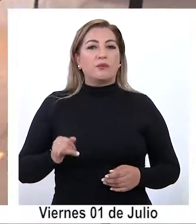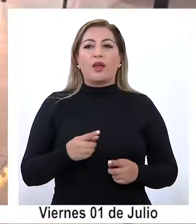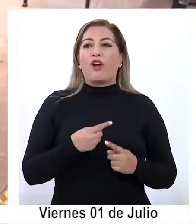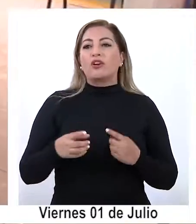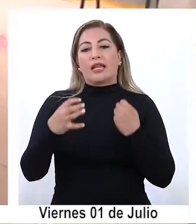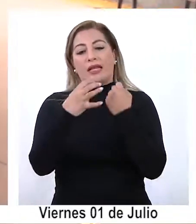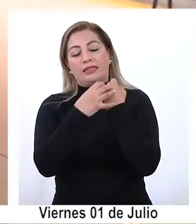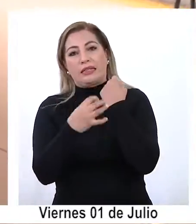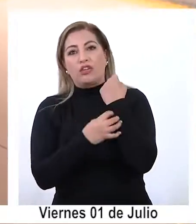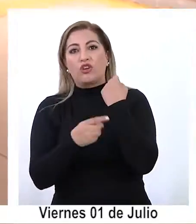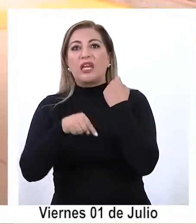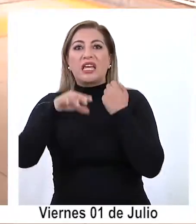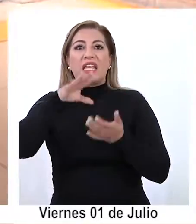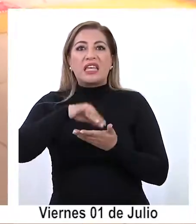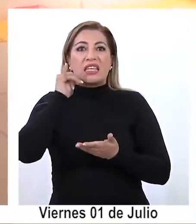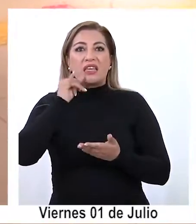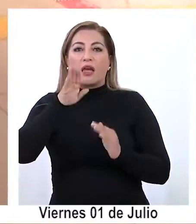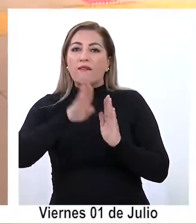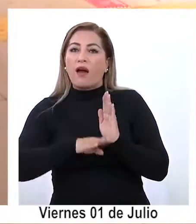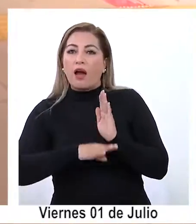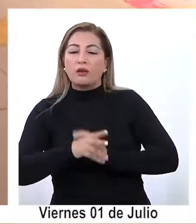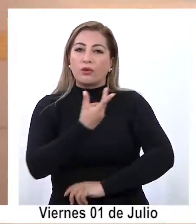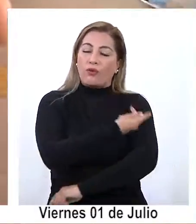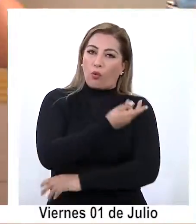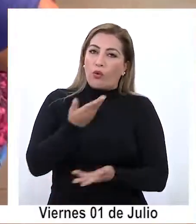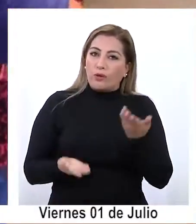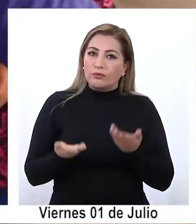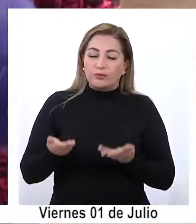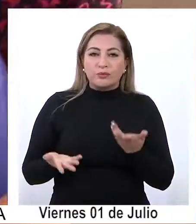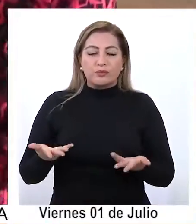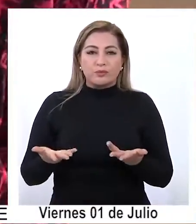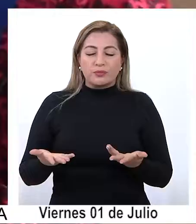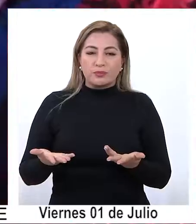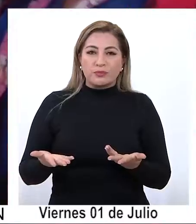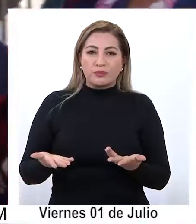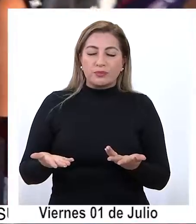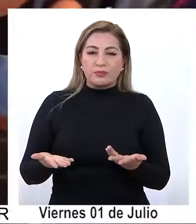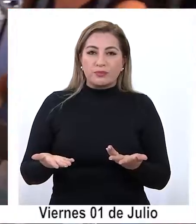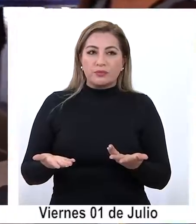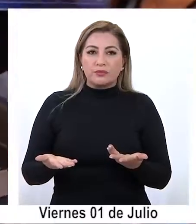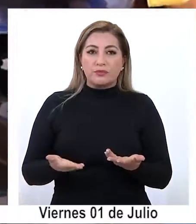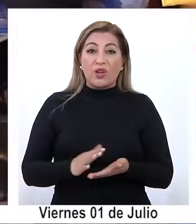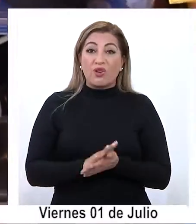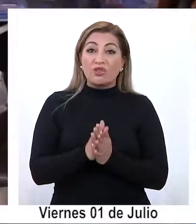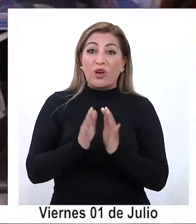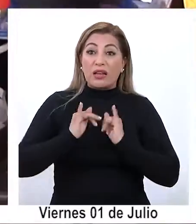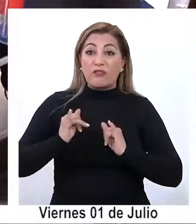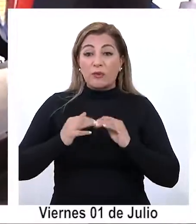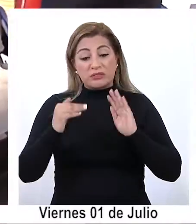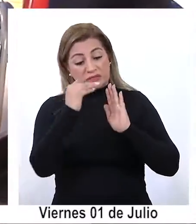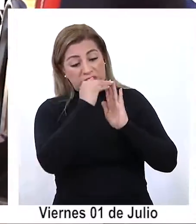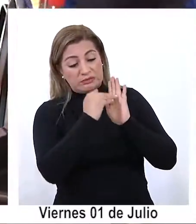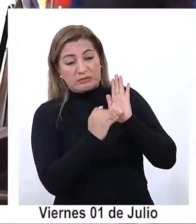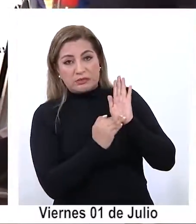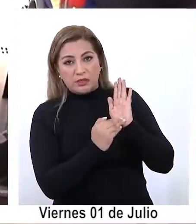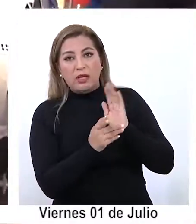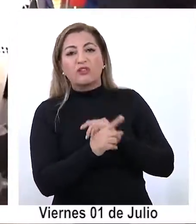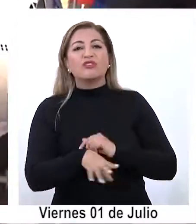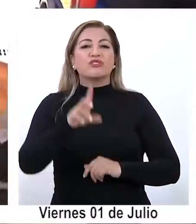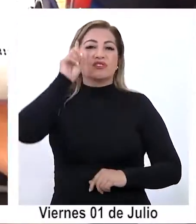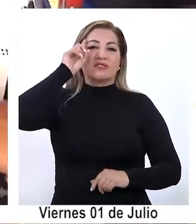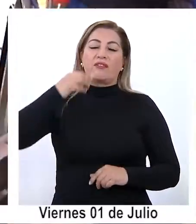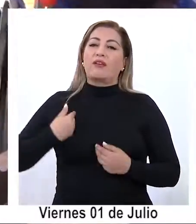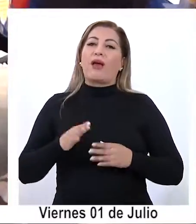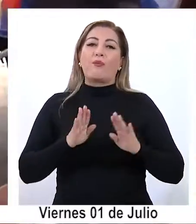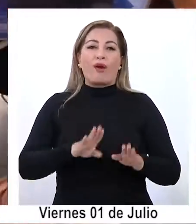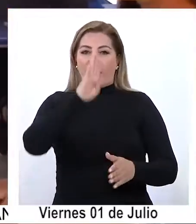otras regiones en tasas de vacunación. Entonces, con todos esos antecedentes, se comprende y se